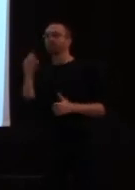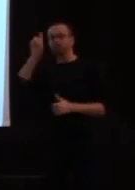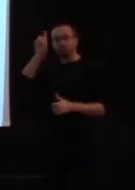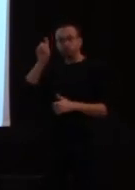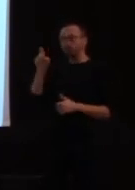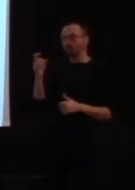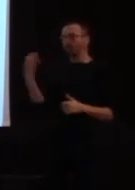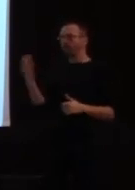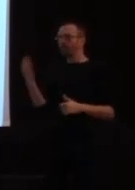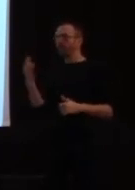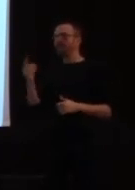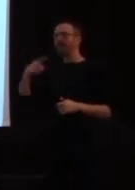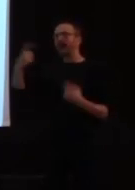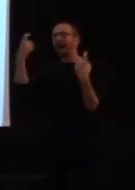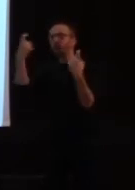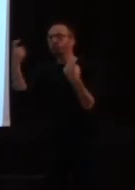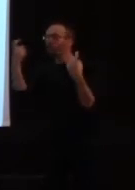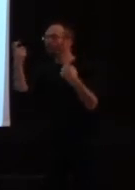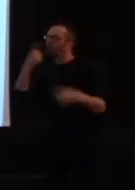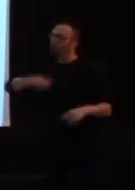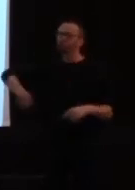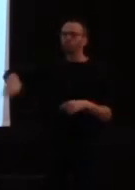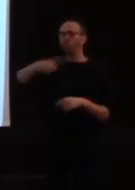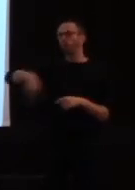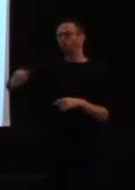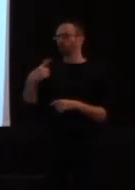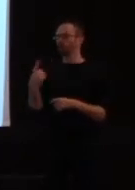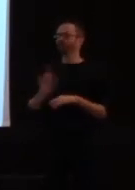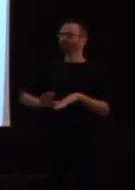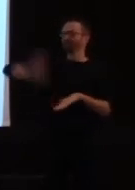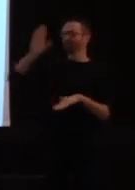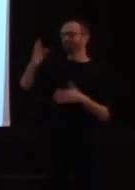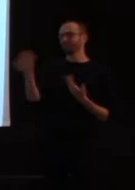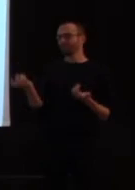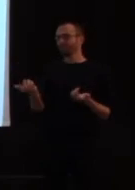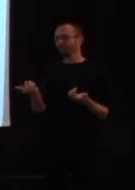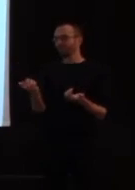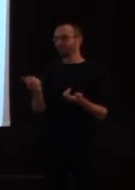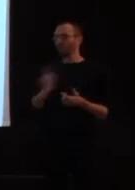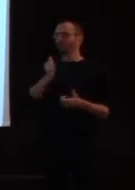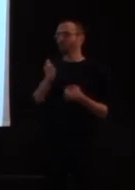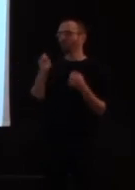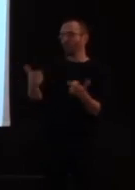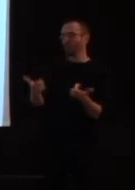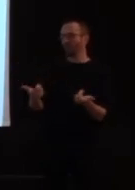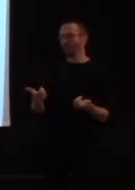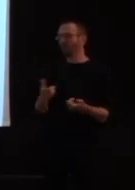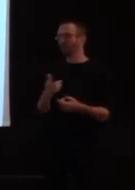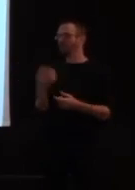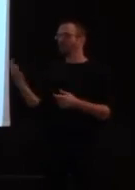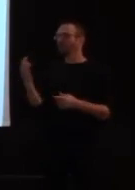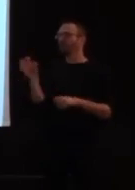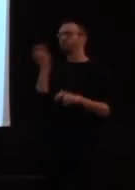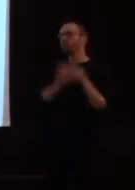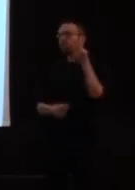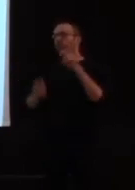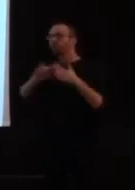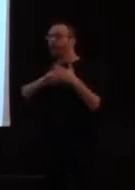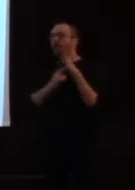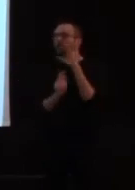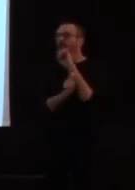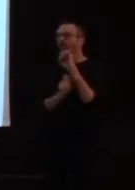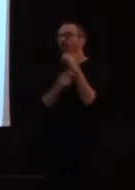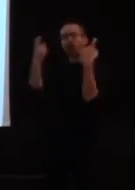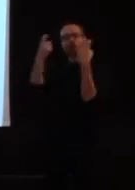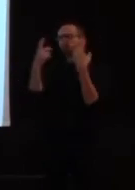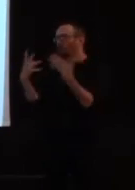que todos los alumnos tengan la oportunidad de intervenir. Y eso es lo que tenemos que organizar. Y tenemos que hacer de modo que en todas las clases los